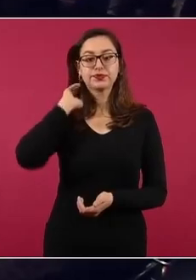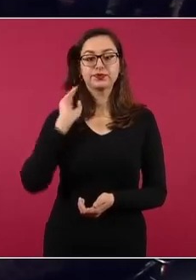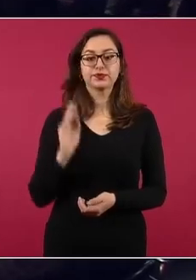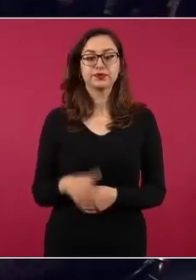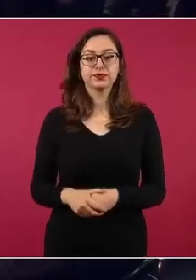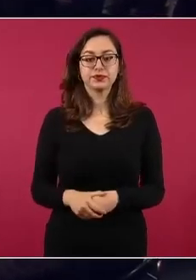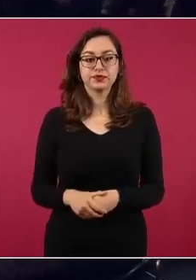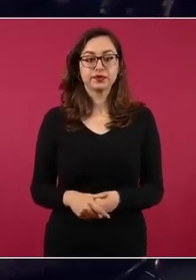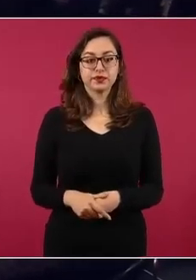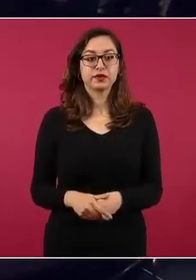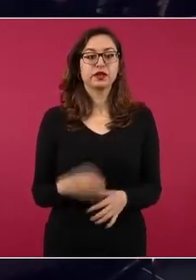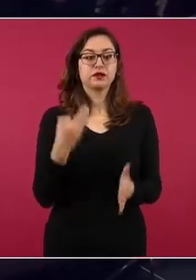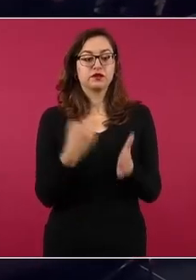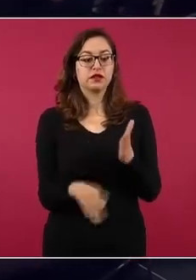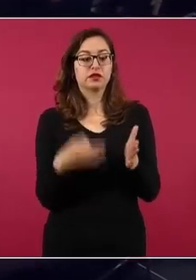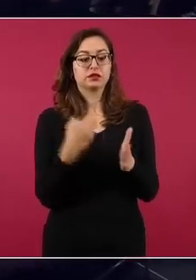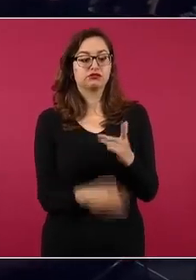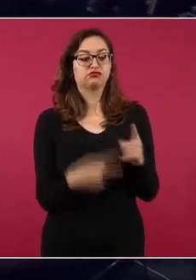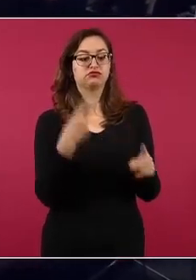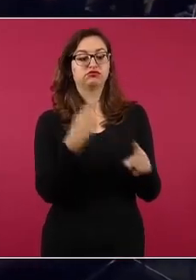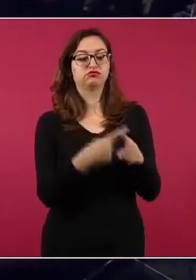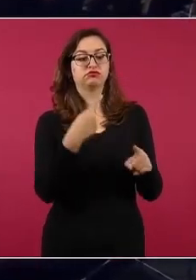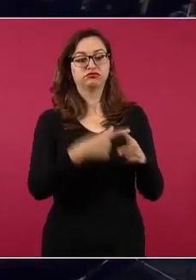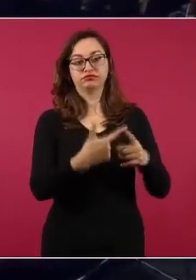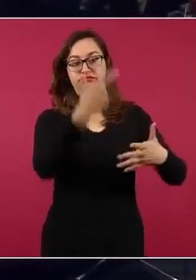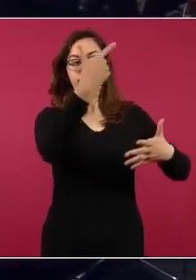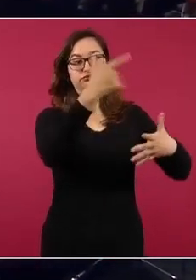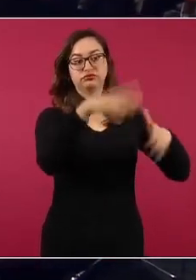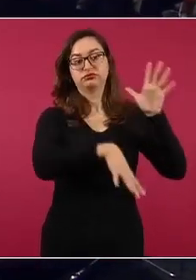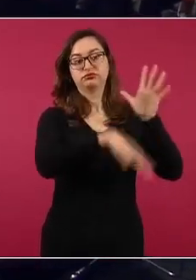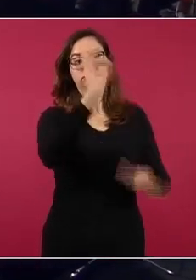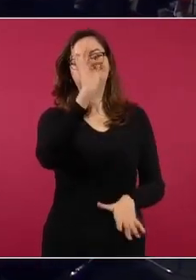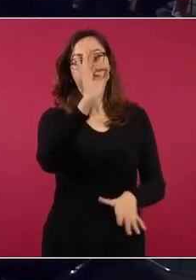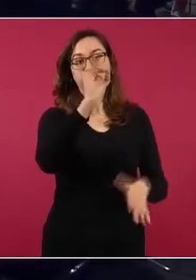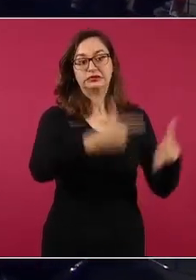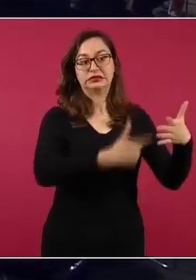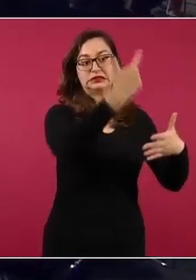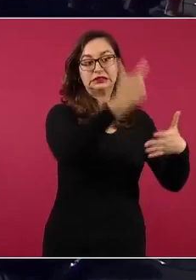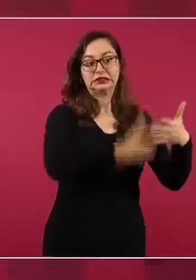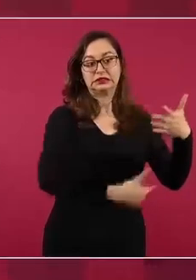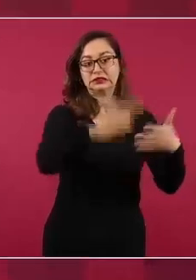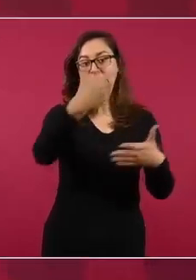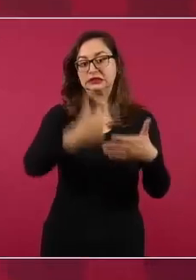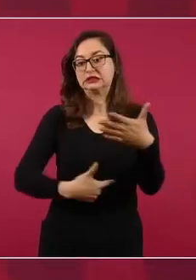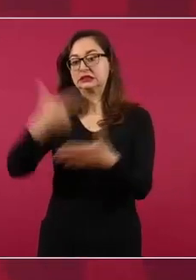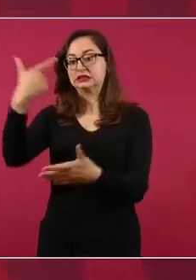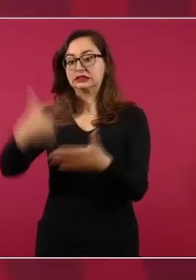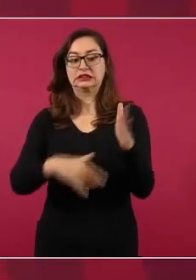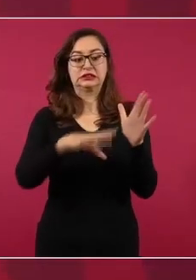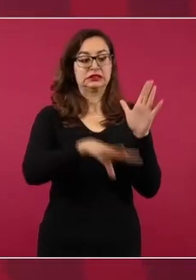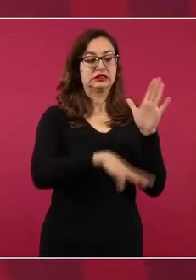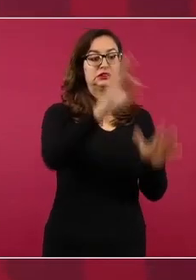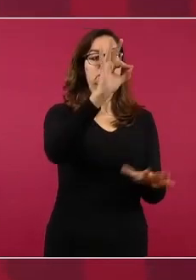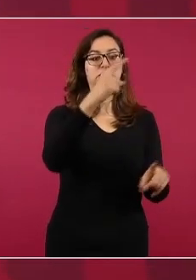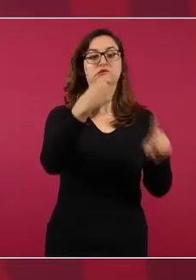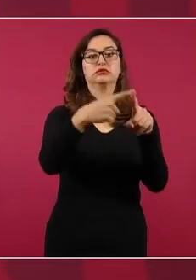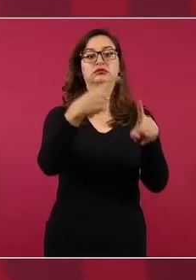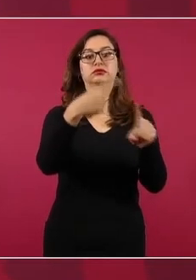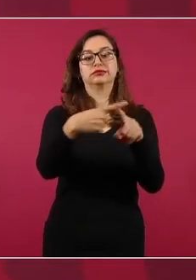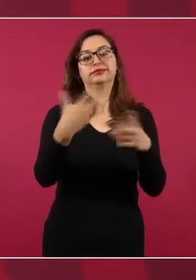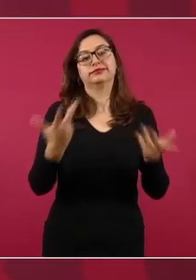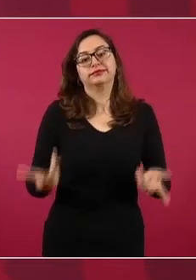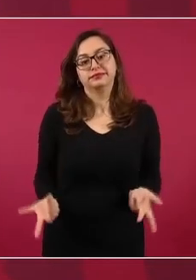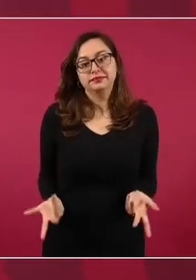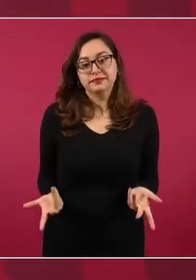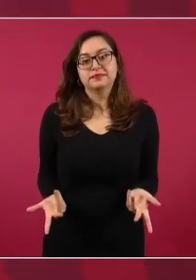el dedazo? Sí, pues tienen que ser los machichones, los